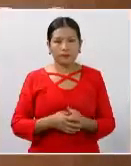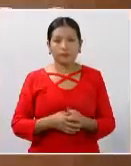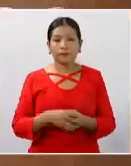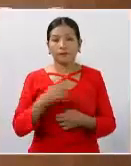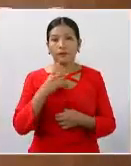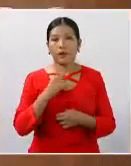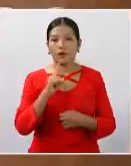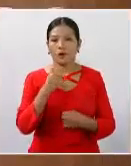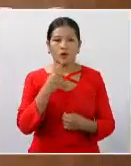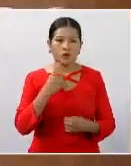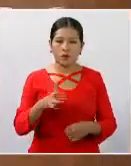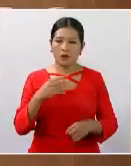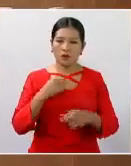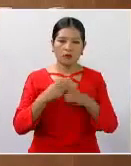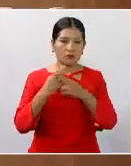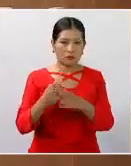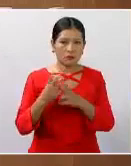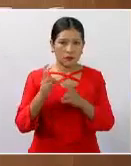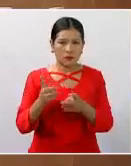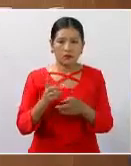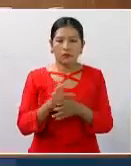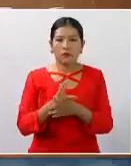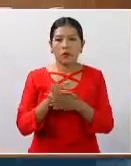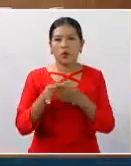Solamente atribuirle que han cumplido